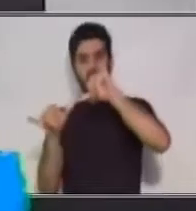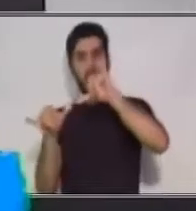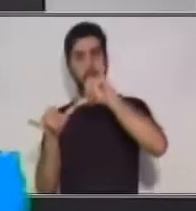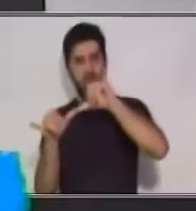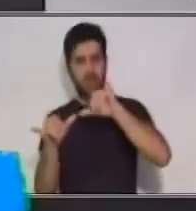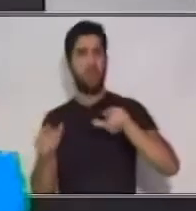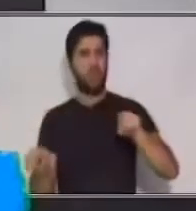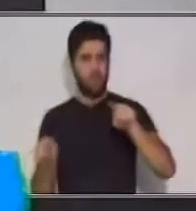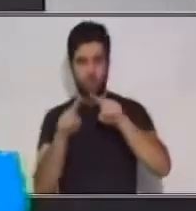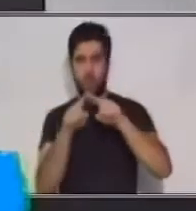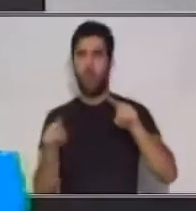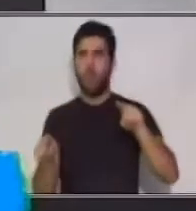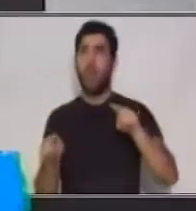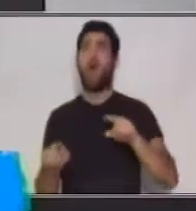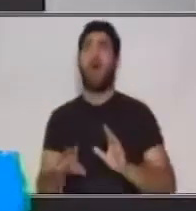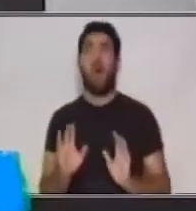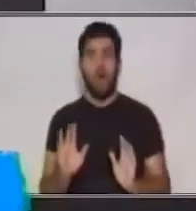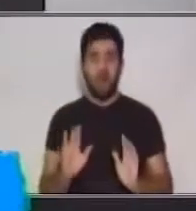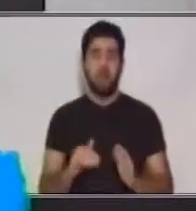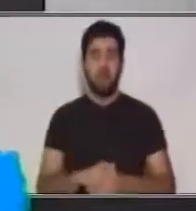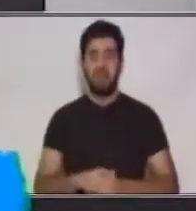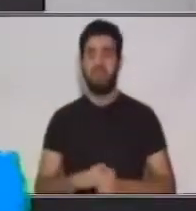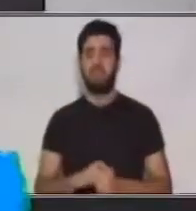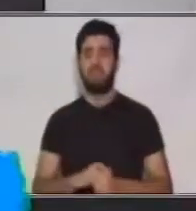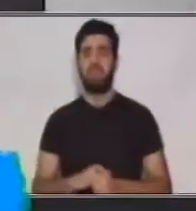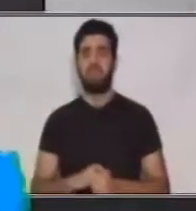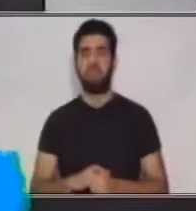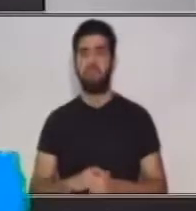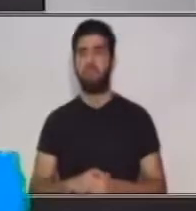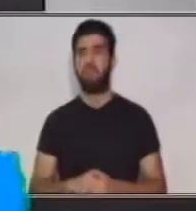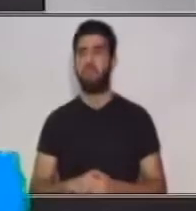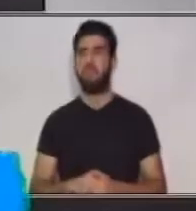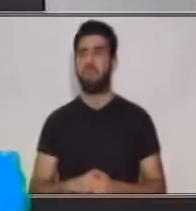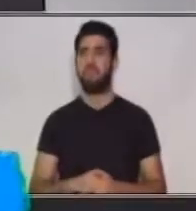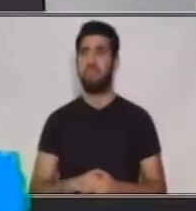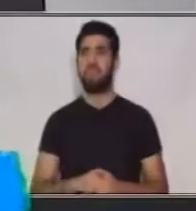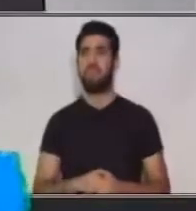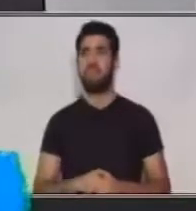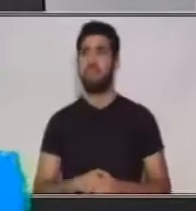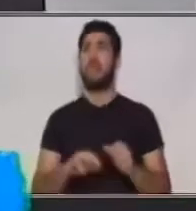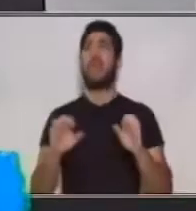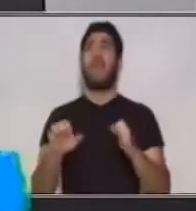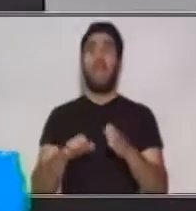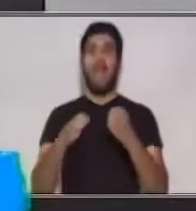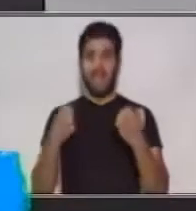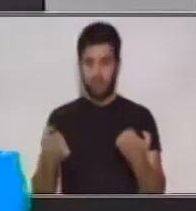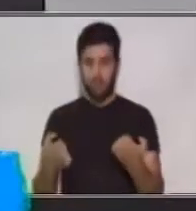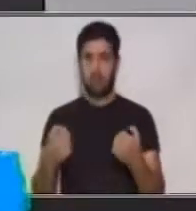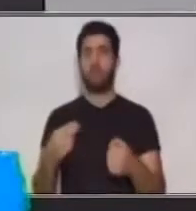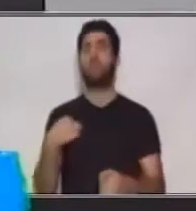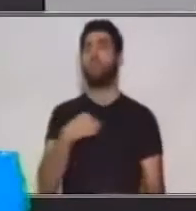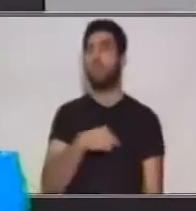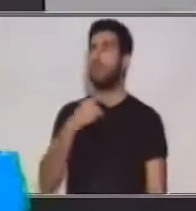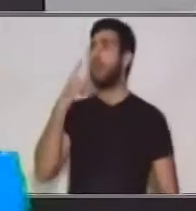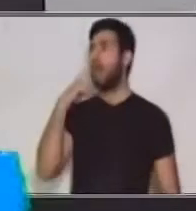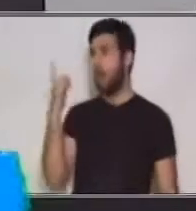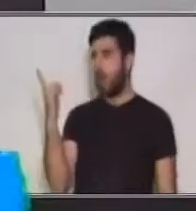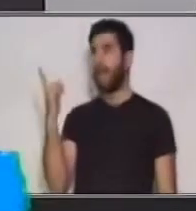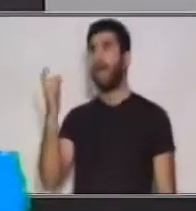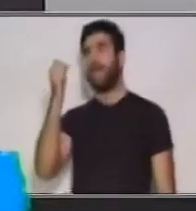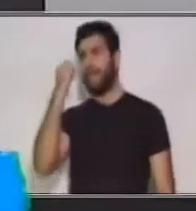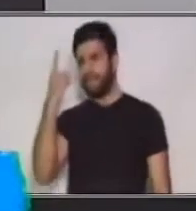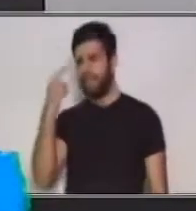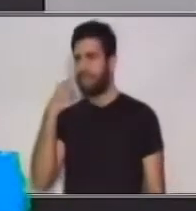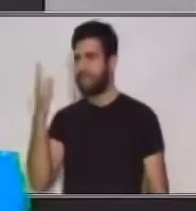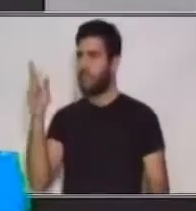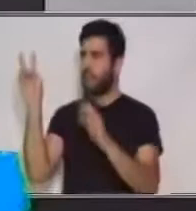medida, y esta va a tener esta. Bueno, entonces vemos y